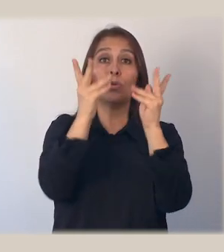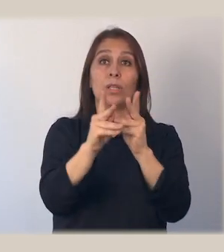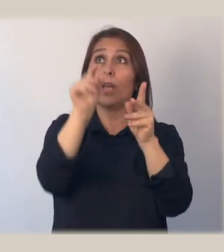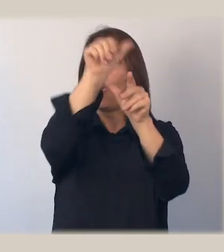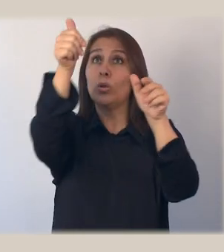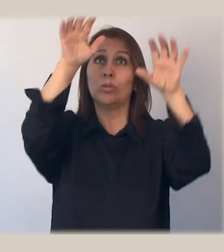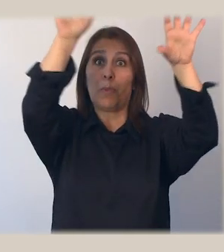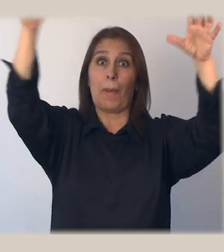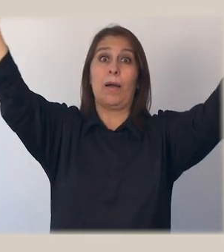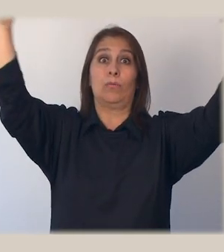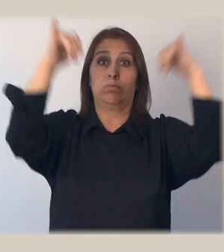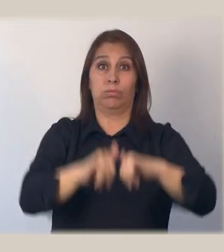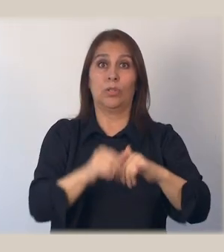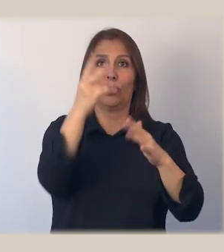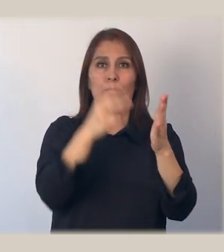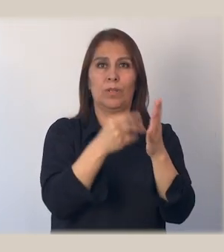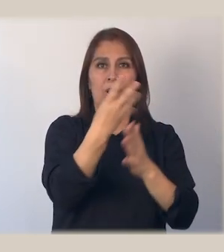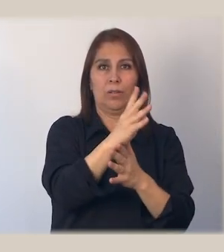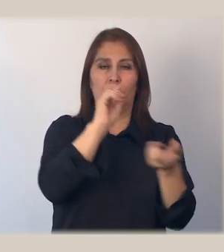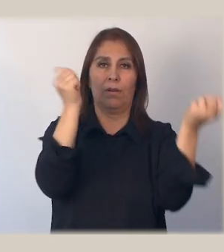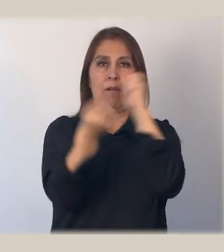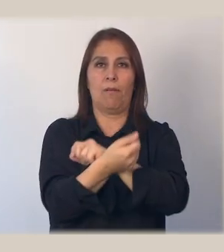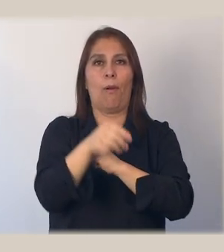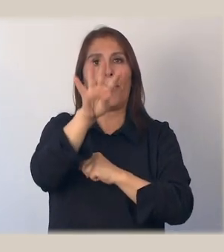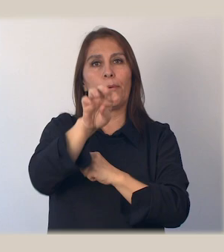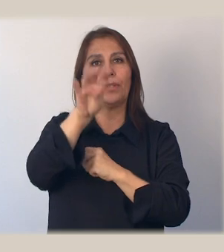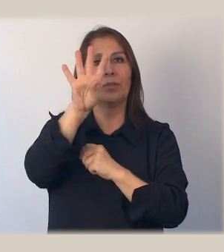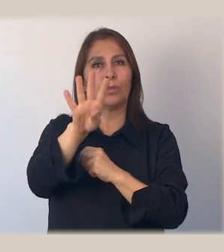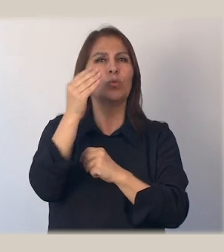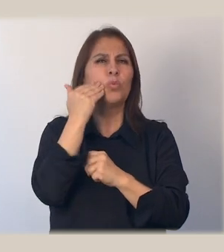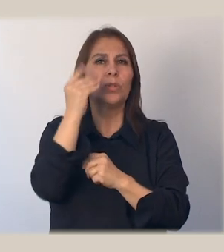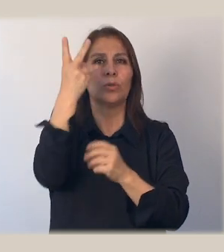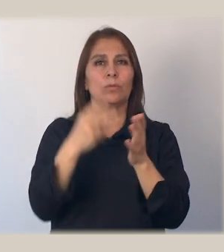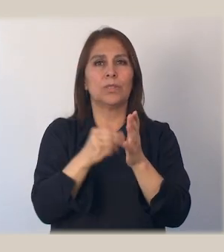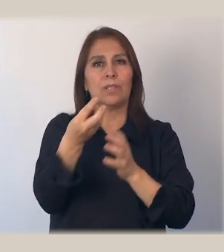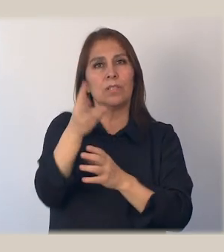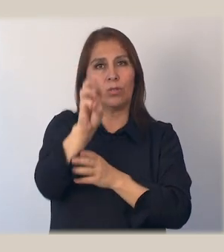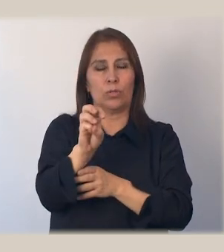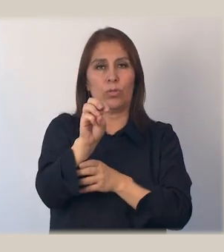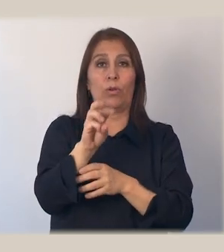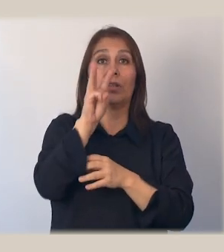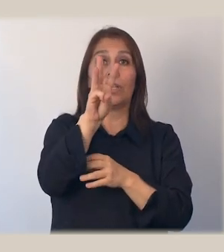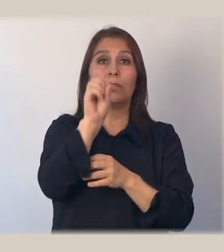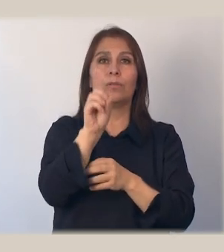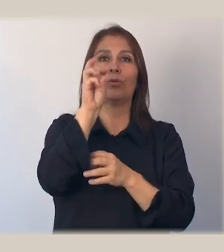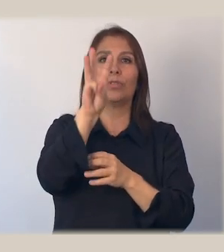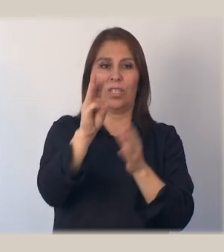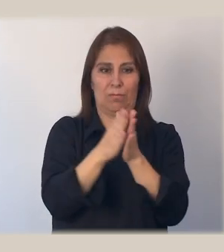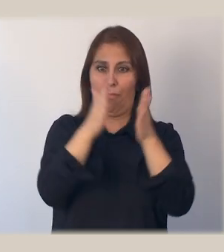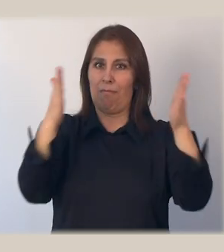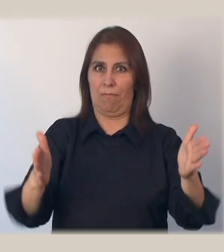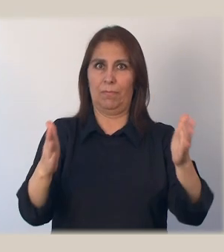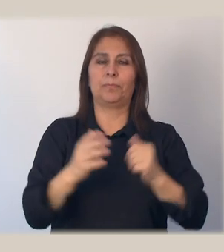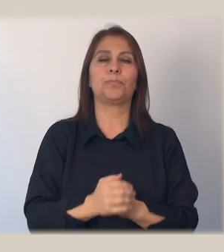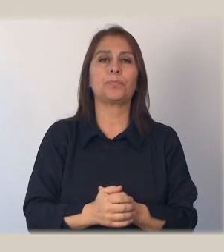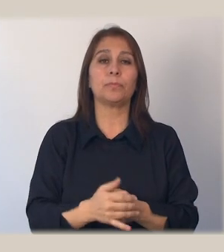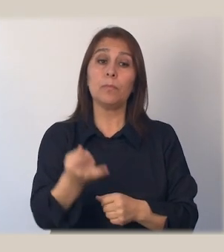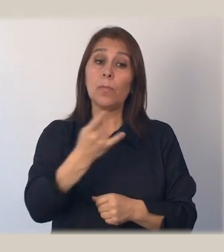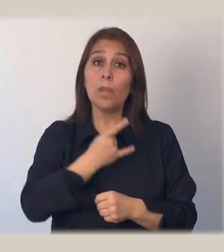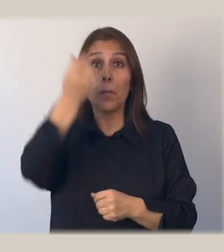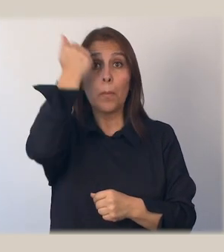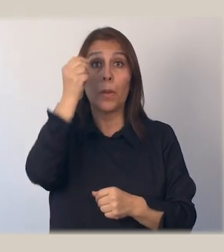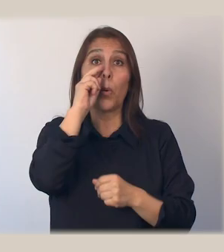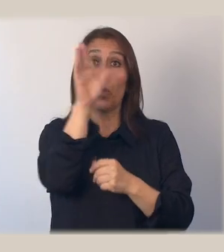extranjeros en el 2014 se pasó a 94 en el 2018, y un total de 303 en el periodo. La Universidad